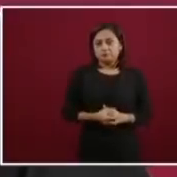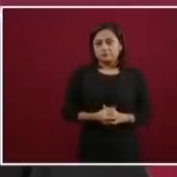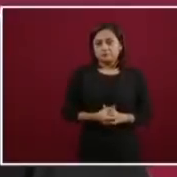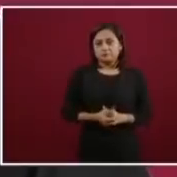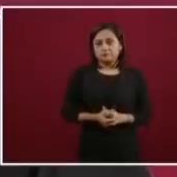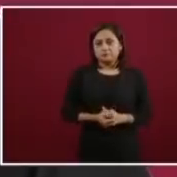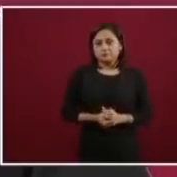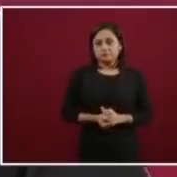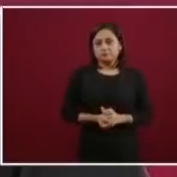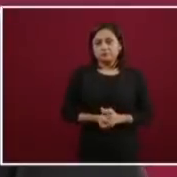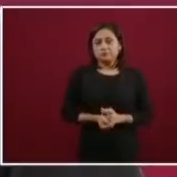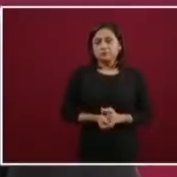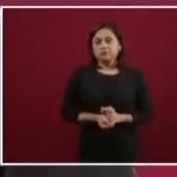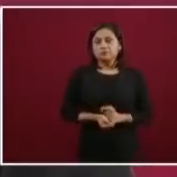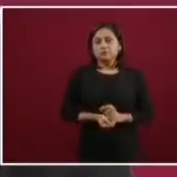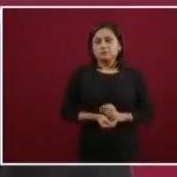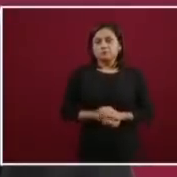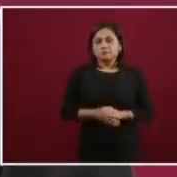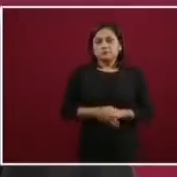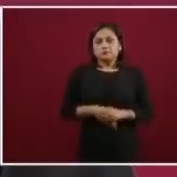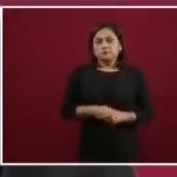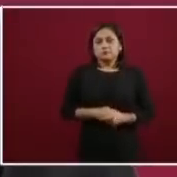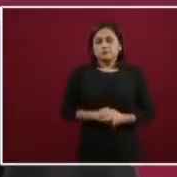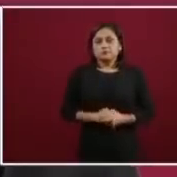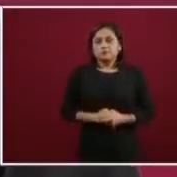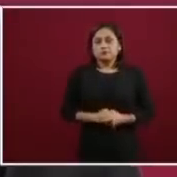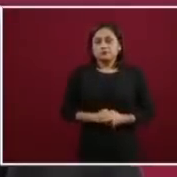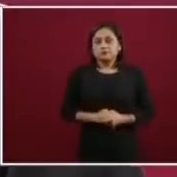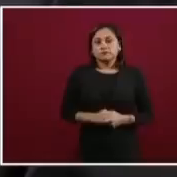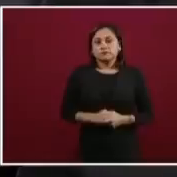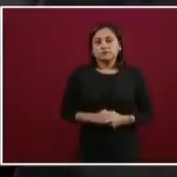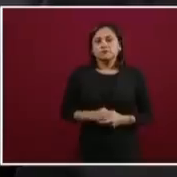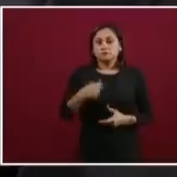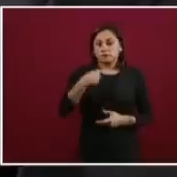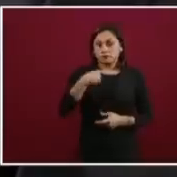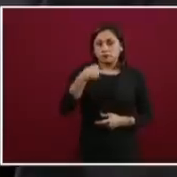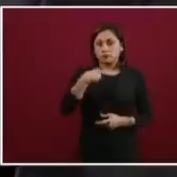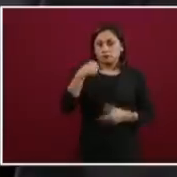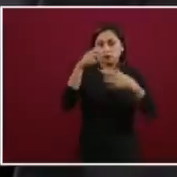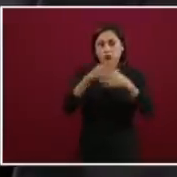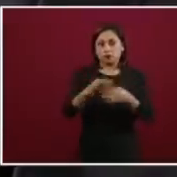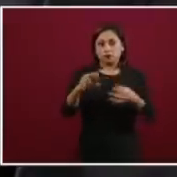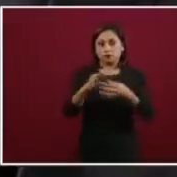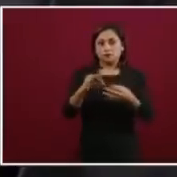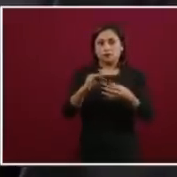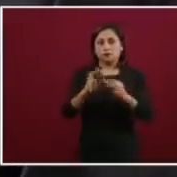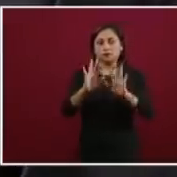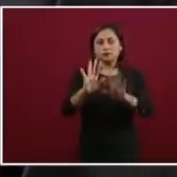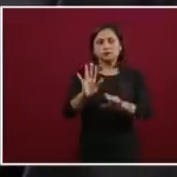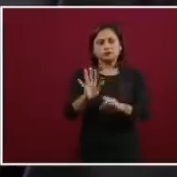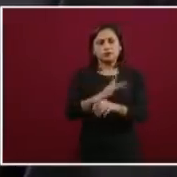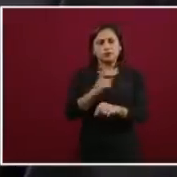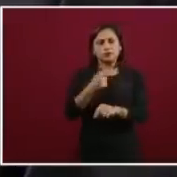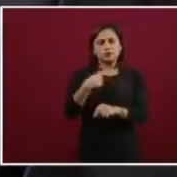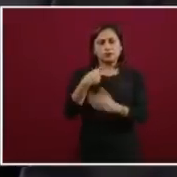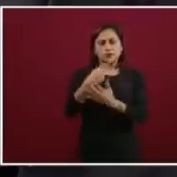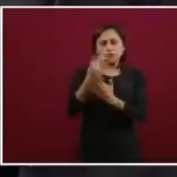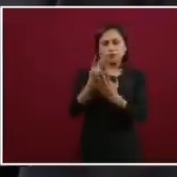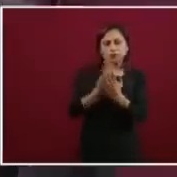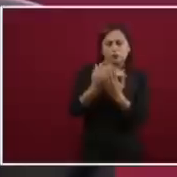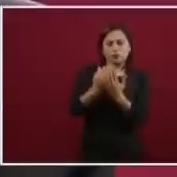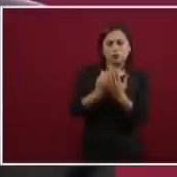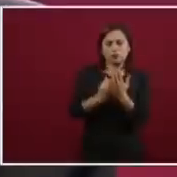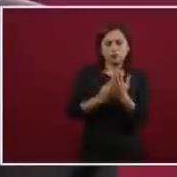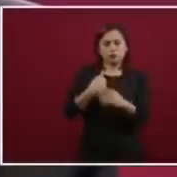hablar si me corresponde hablar porque no conozco bien el programa pues